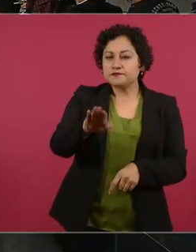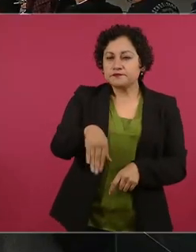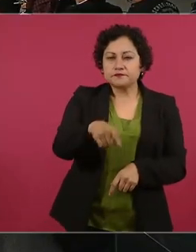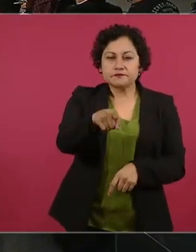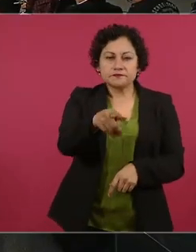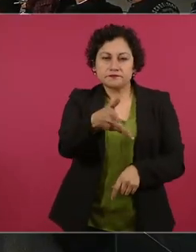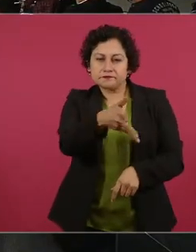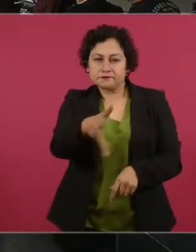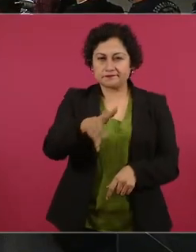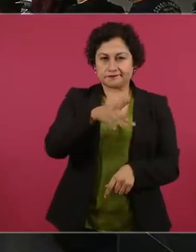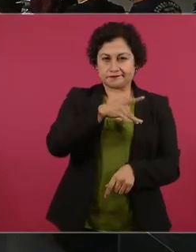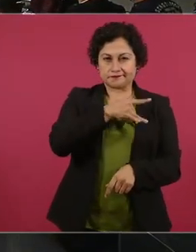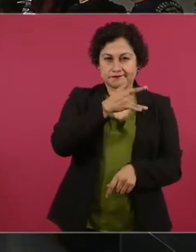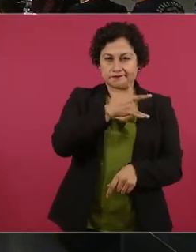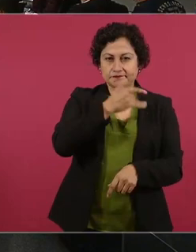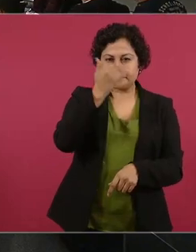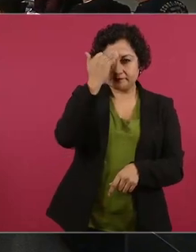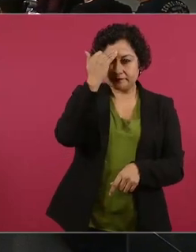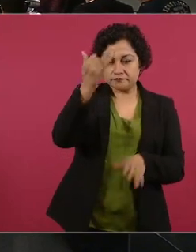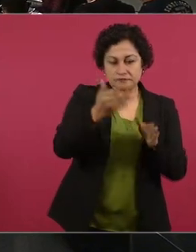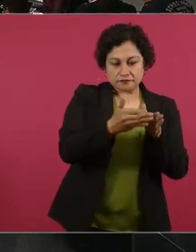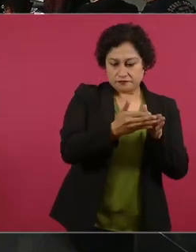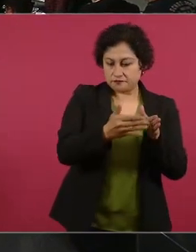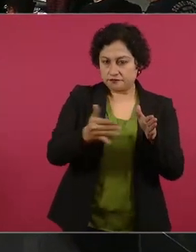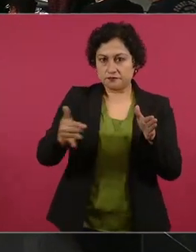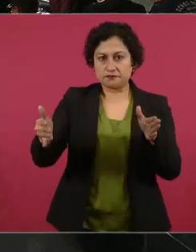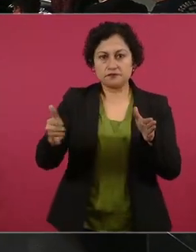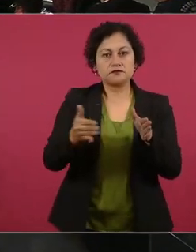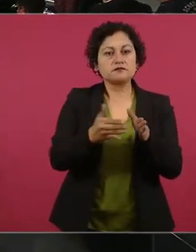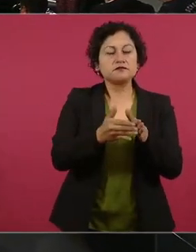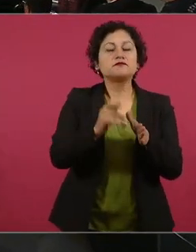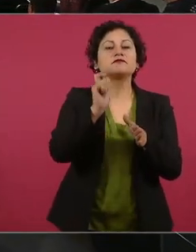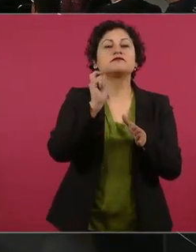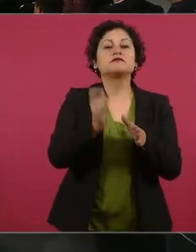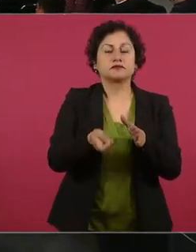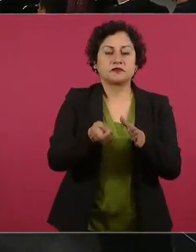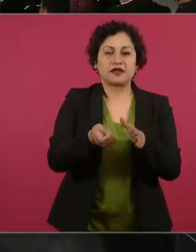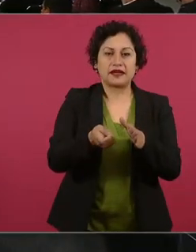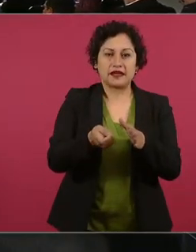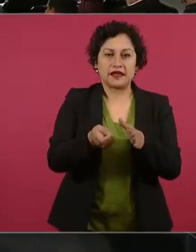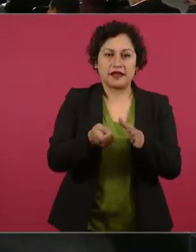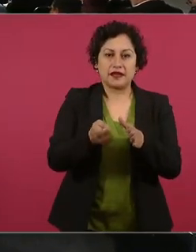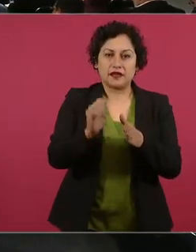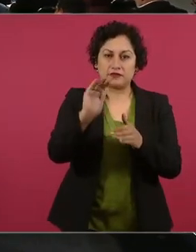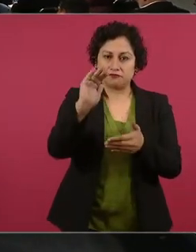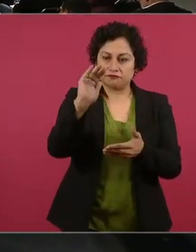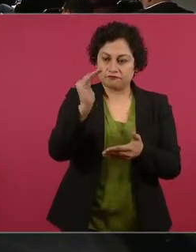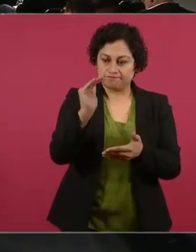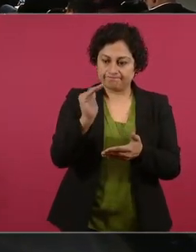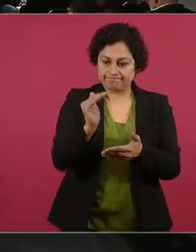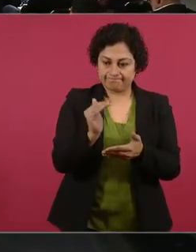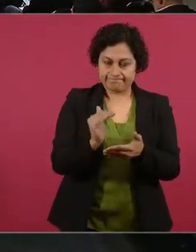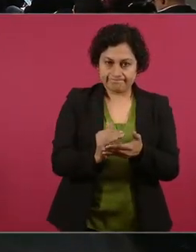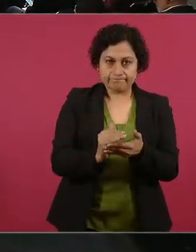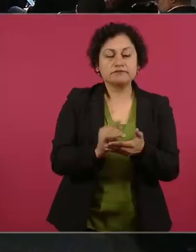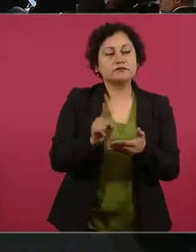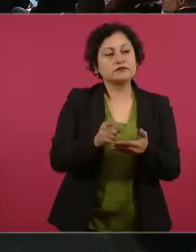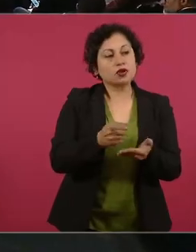que pudiera empezar a reducirse el porcentaje de déficit aunado al aumento de la entrega de recursos para